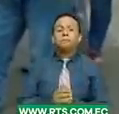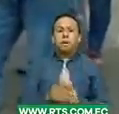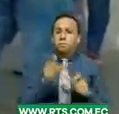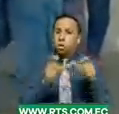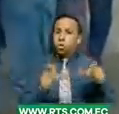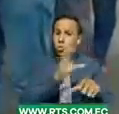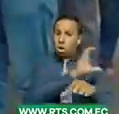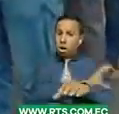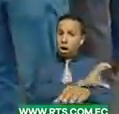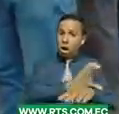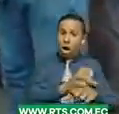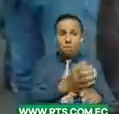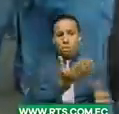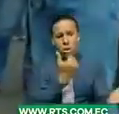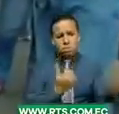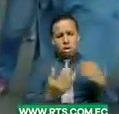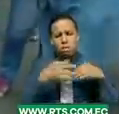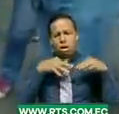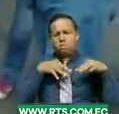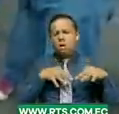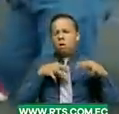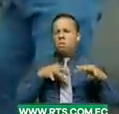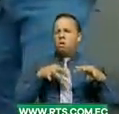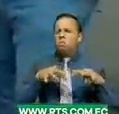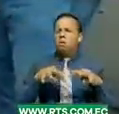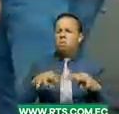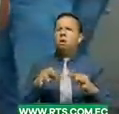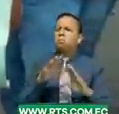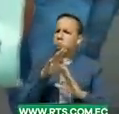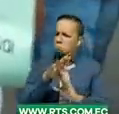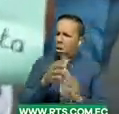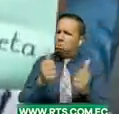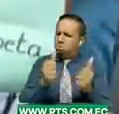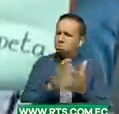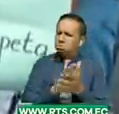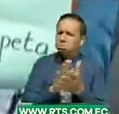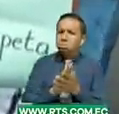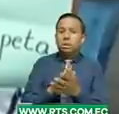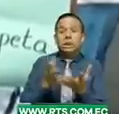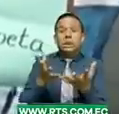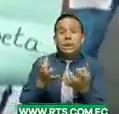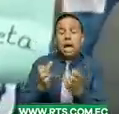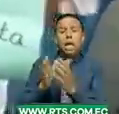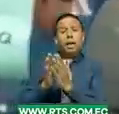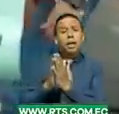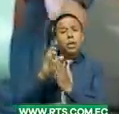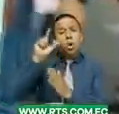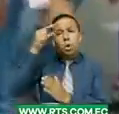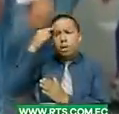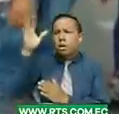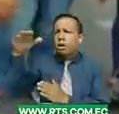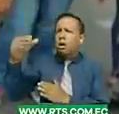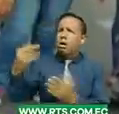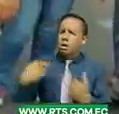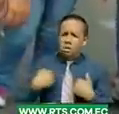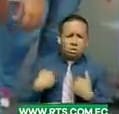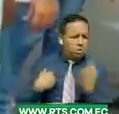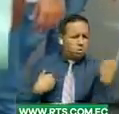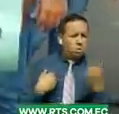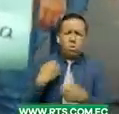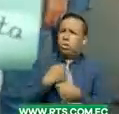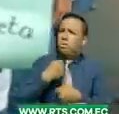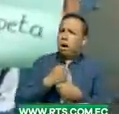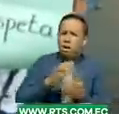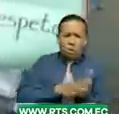Agricultores de esa provincia realizaron una marcha, asimismo pacífica, para exigirle al gobierno, en cambio, que se respete el precio fijado